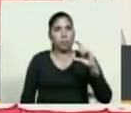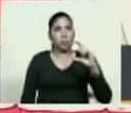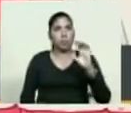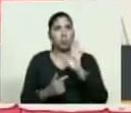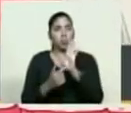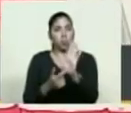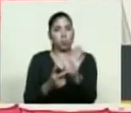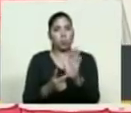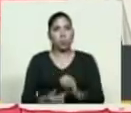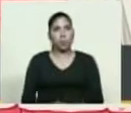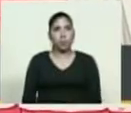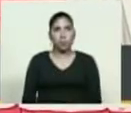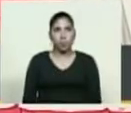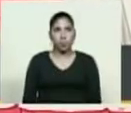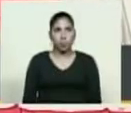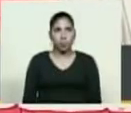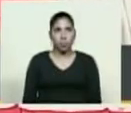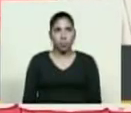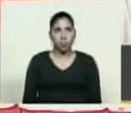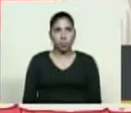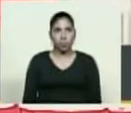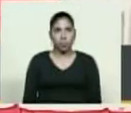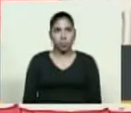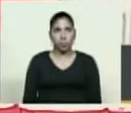¿Ah? Aquí está el mío.